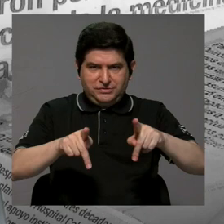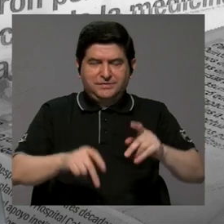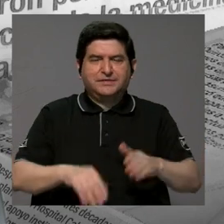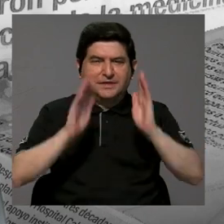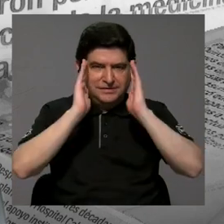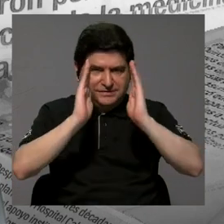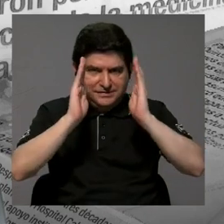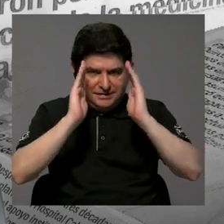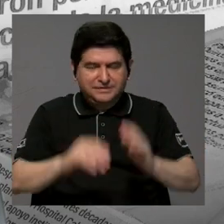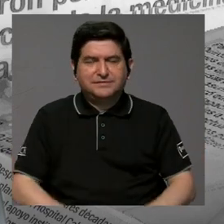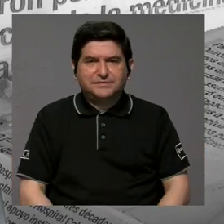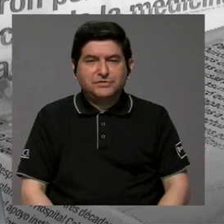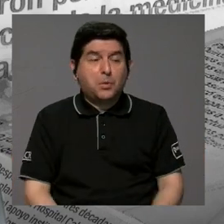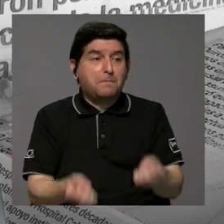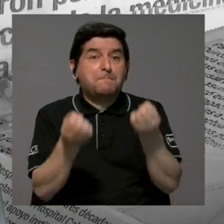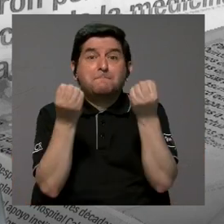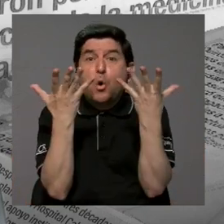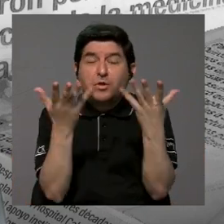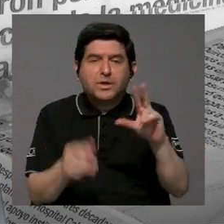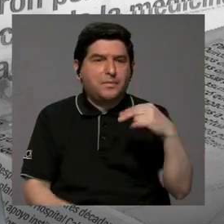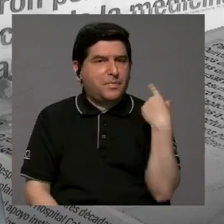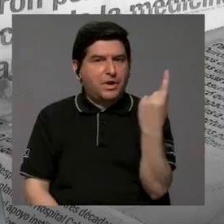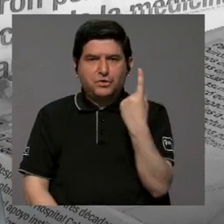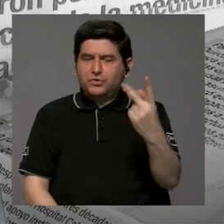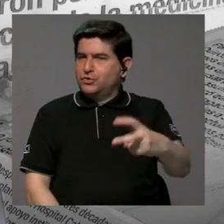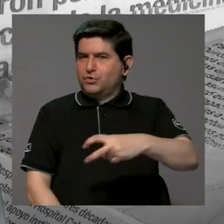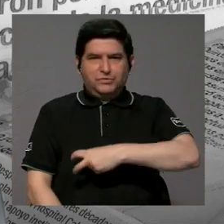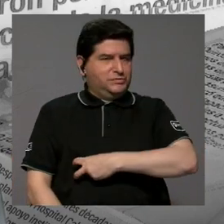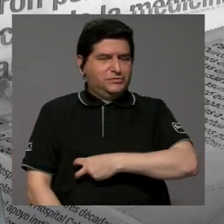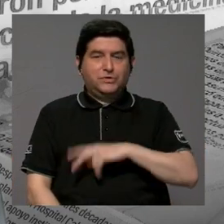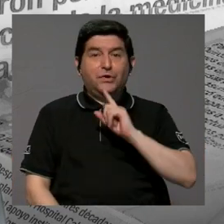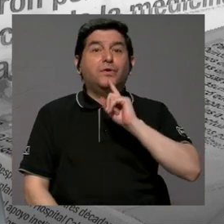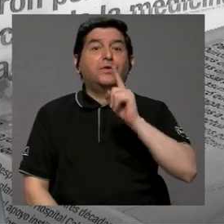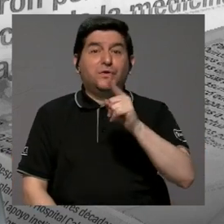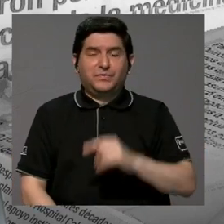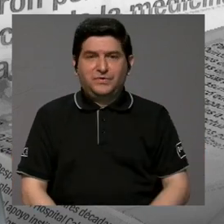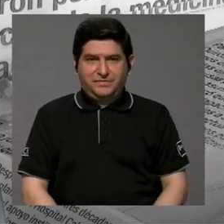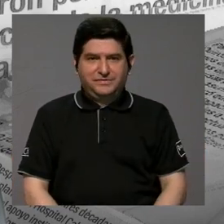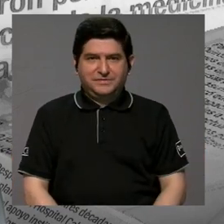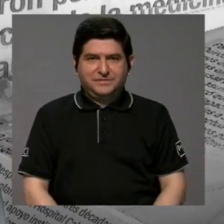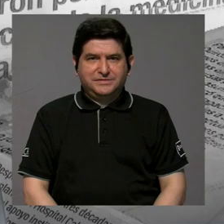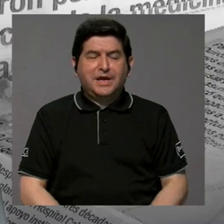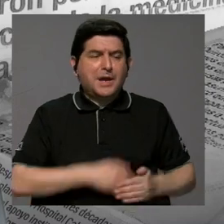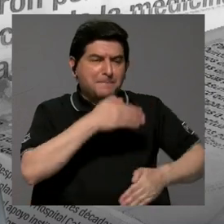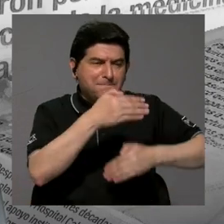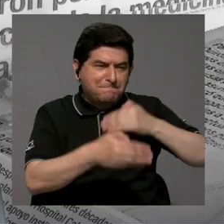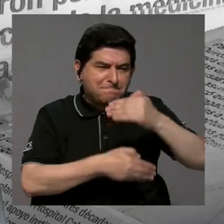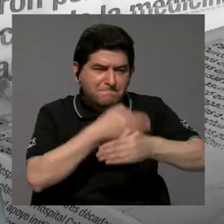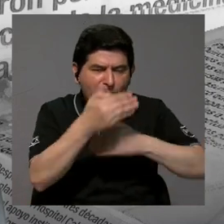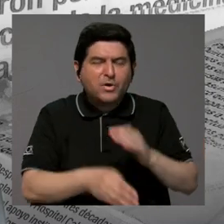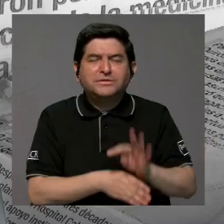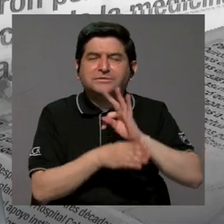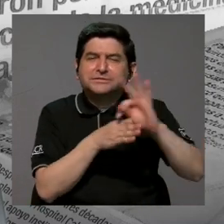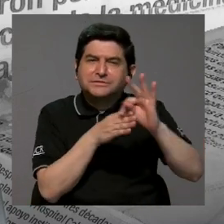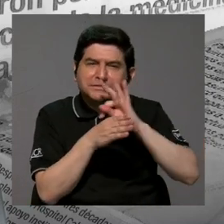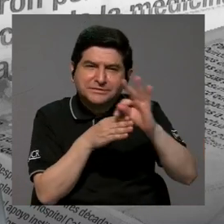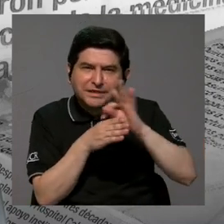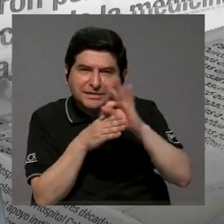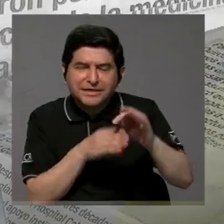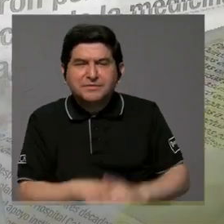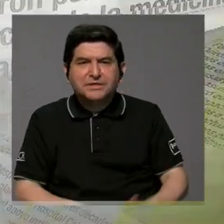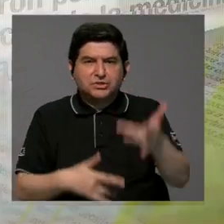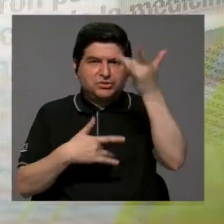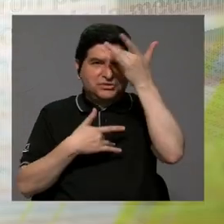pacientes. Son bastantes. Son muchos, porque no solamente hace trasplante, como bien usted dice, sino que hace procedimientos, tratamientos